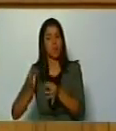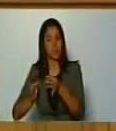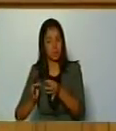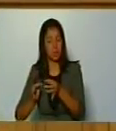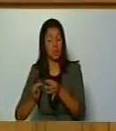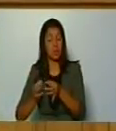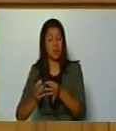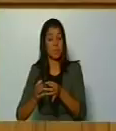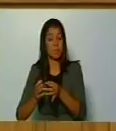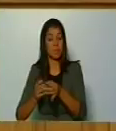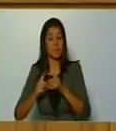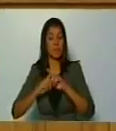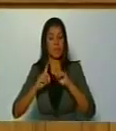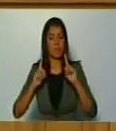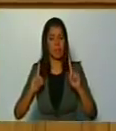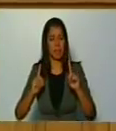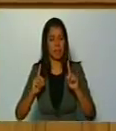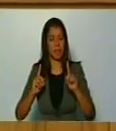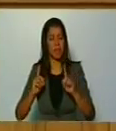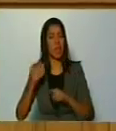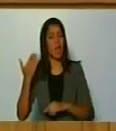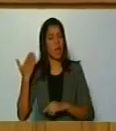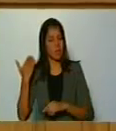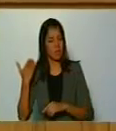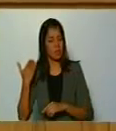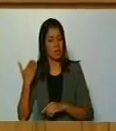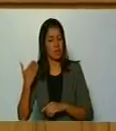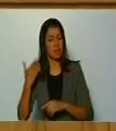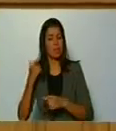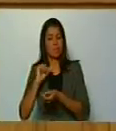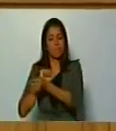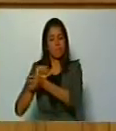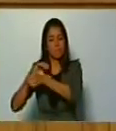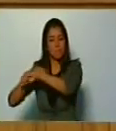esos venezolanos que he mencionado,